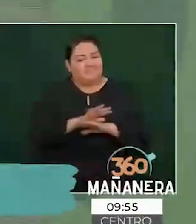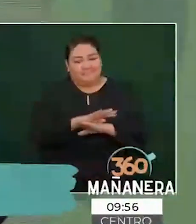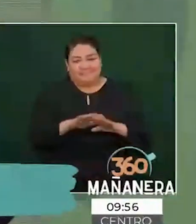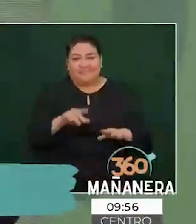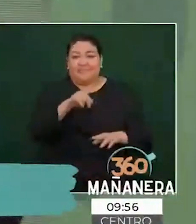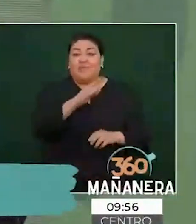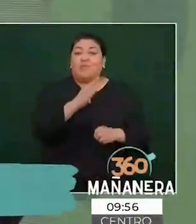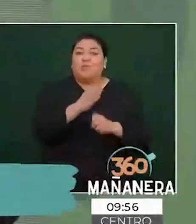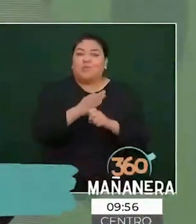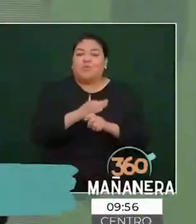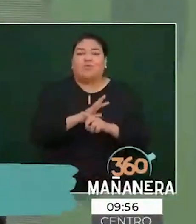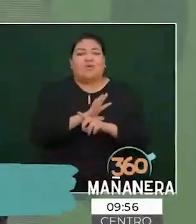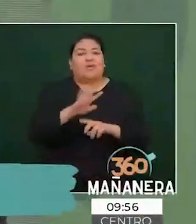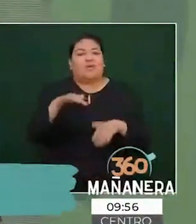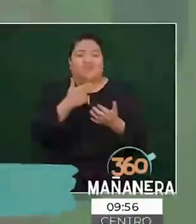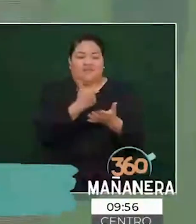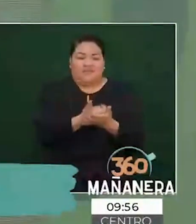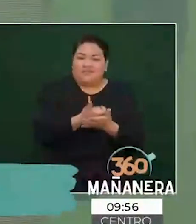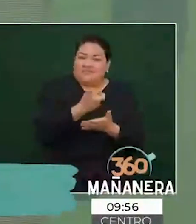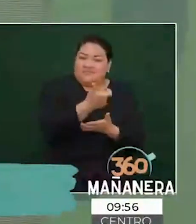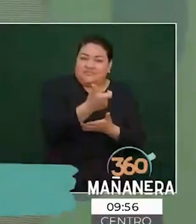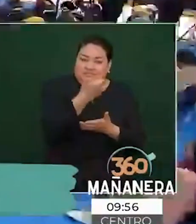incremento de